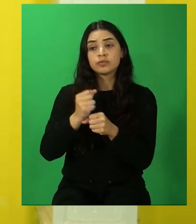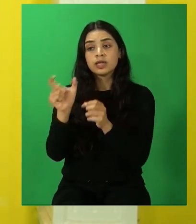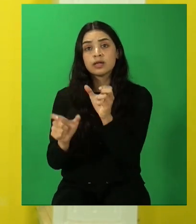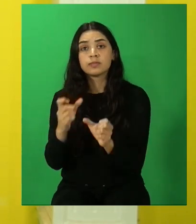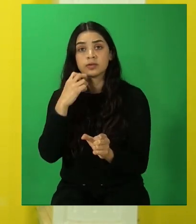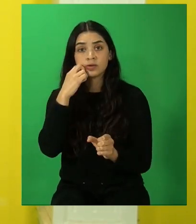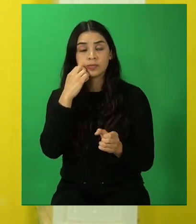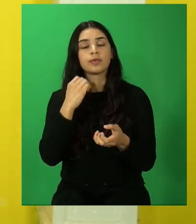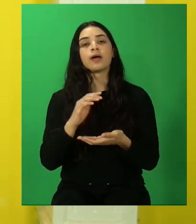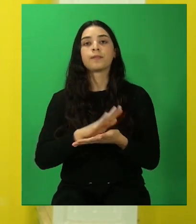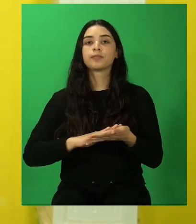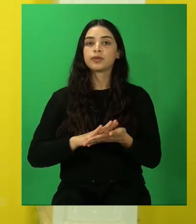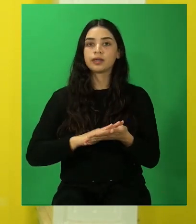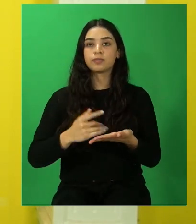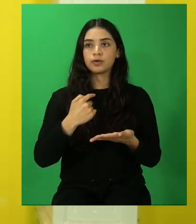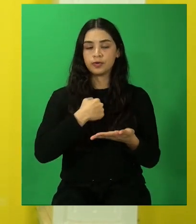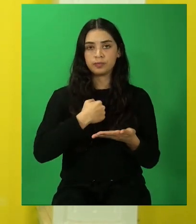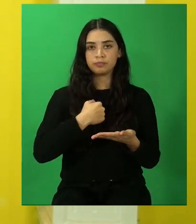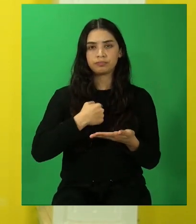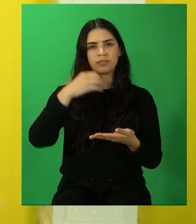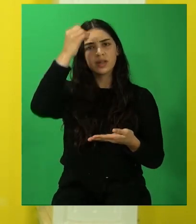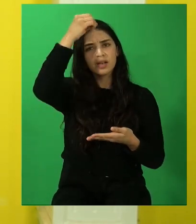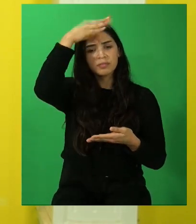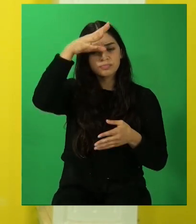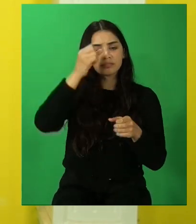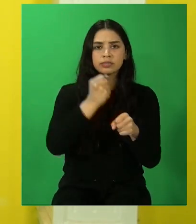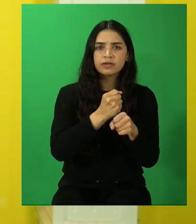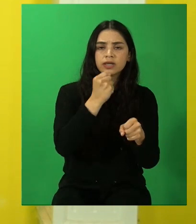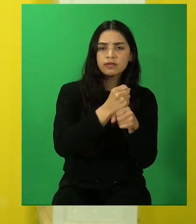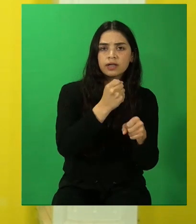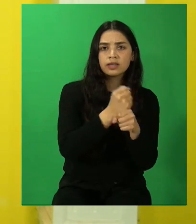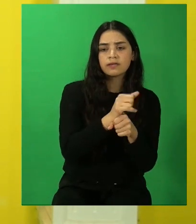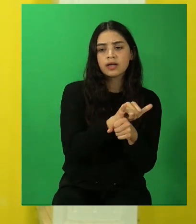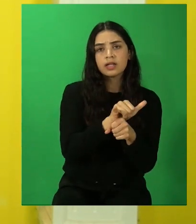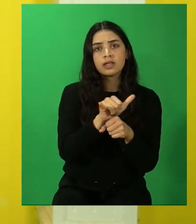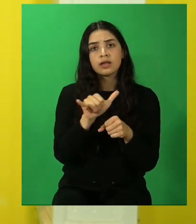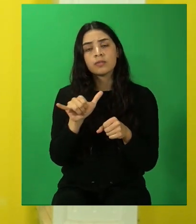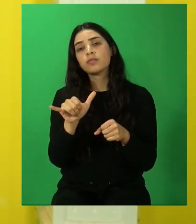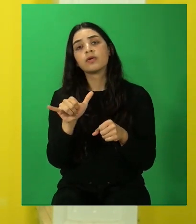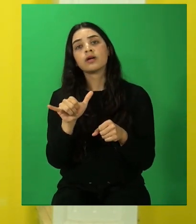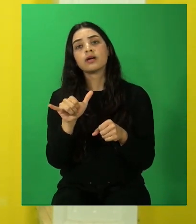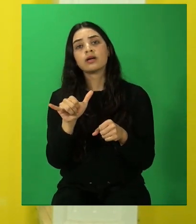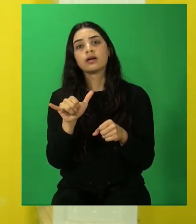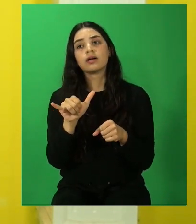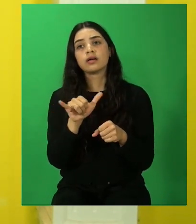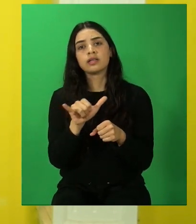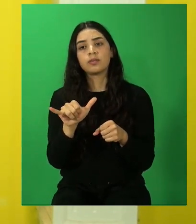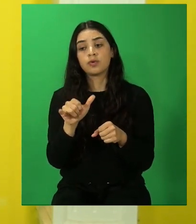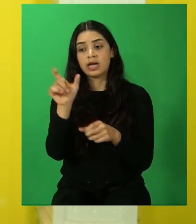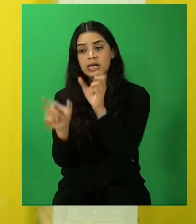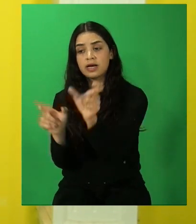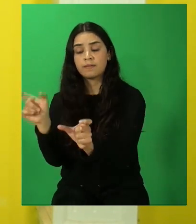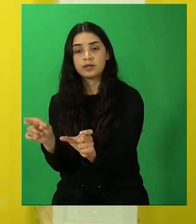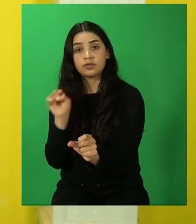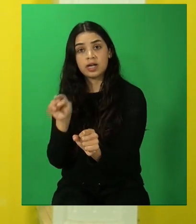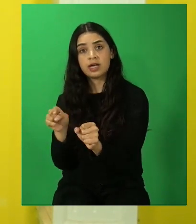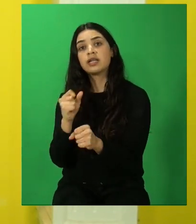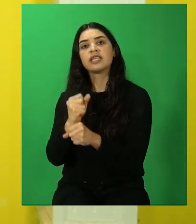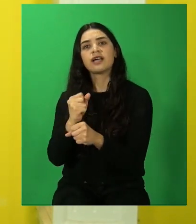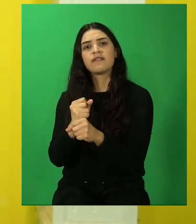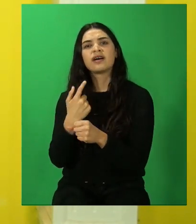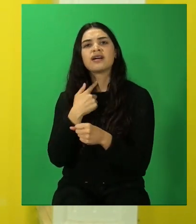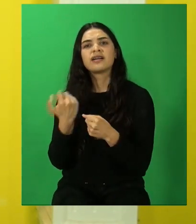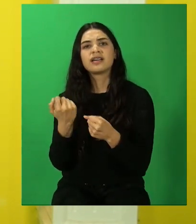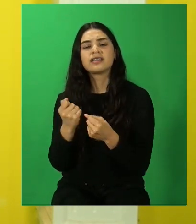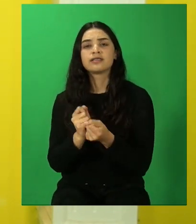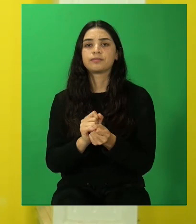de recurso natural saqué un mineral, después voy al trabajo que incluye al ser humano para producir